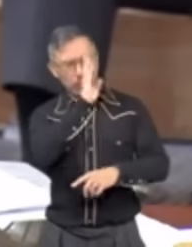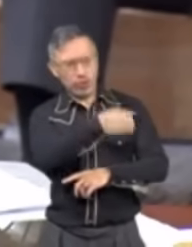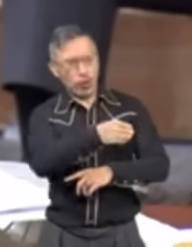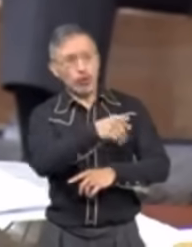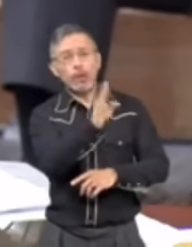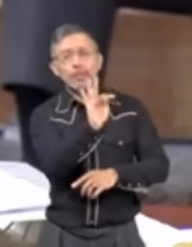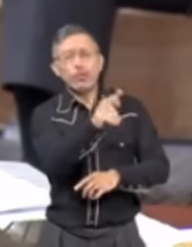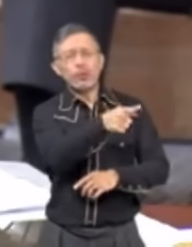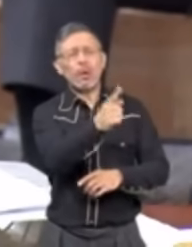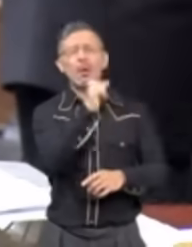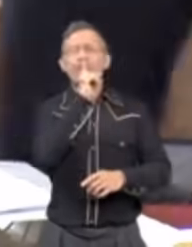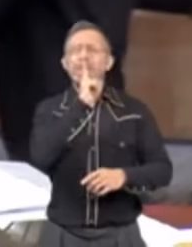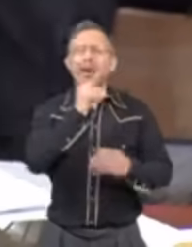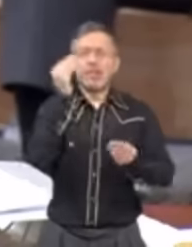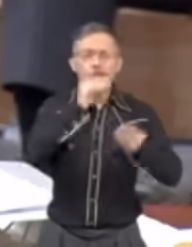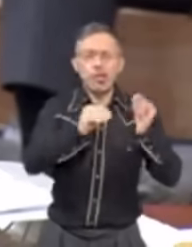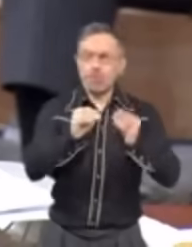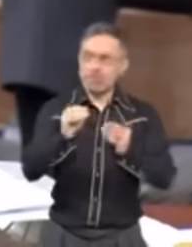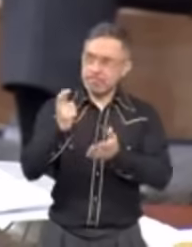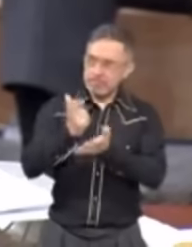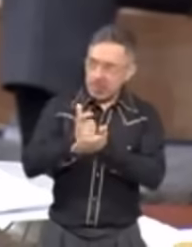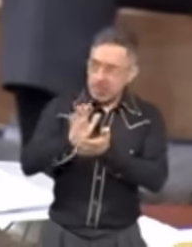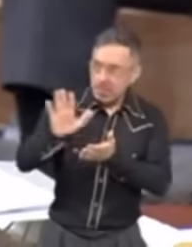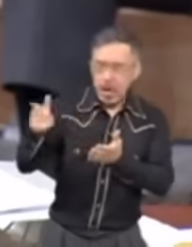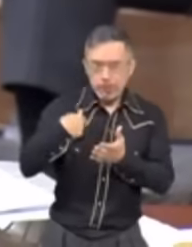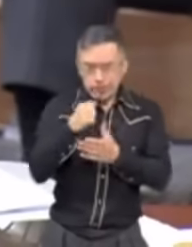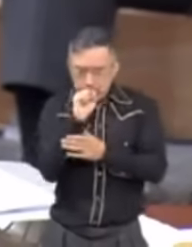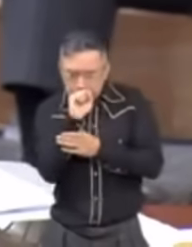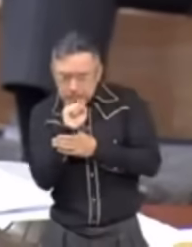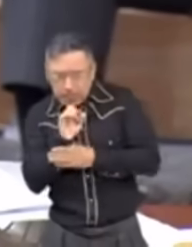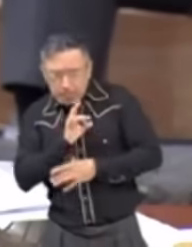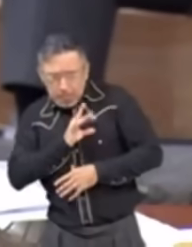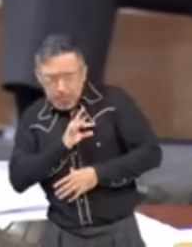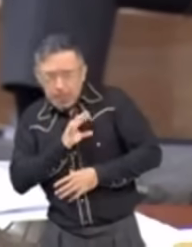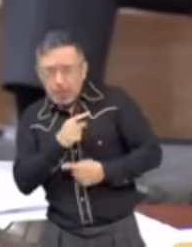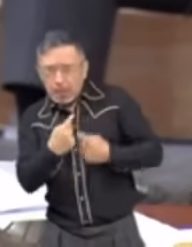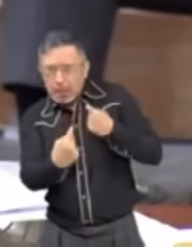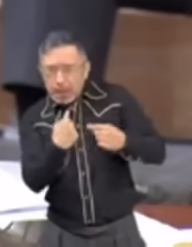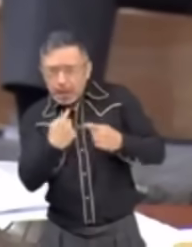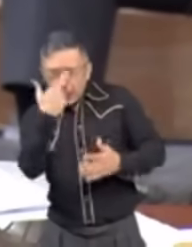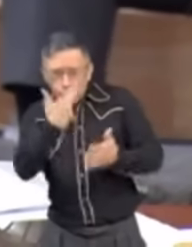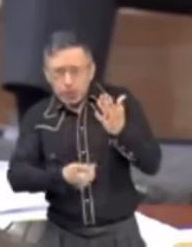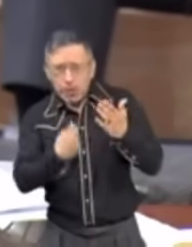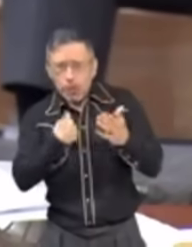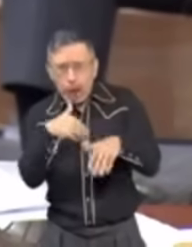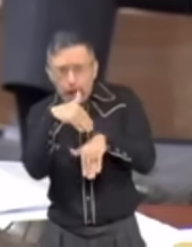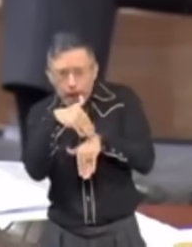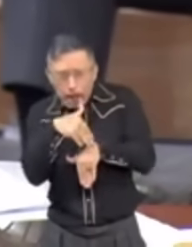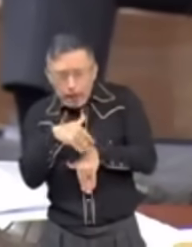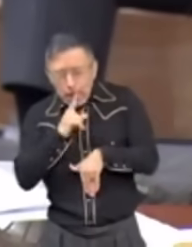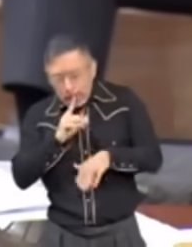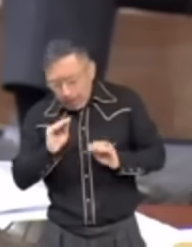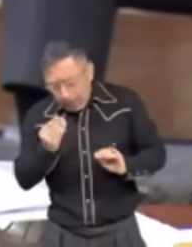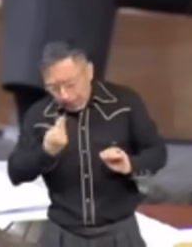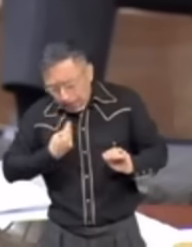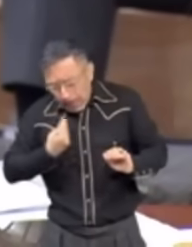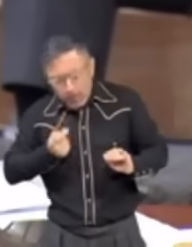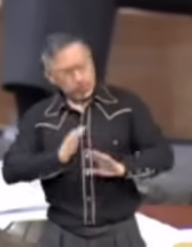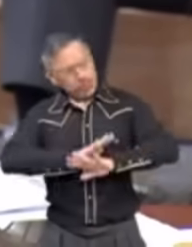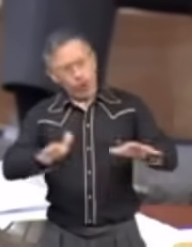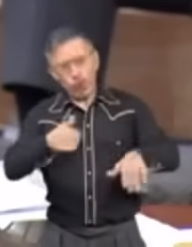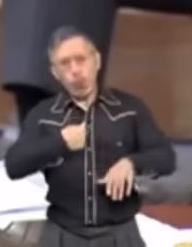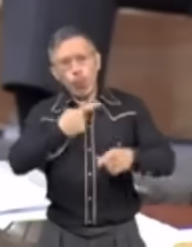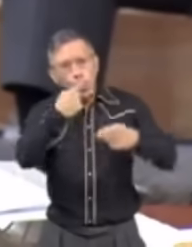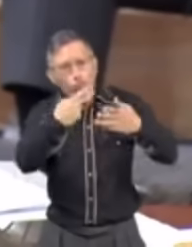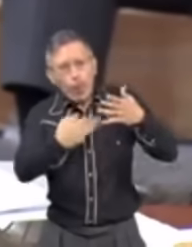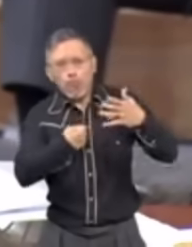a intimidar, a insultar. No se lo vamos a dejar pasar, ni una sola, ni una sola.